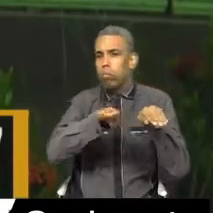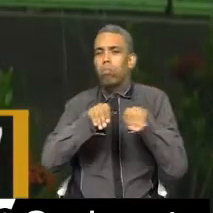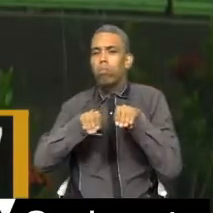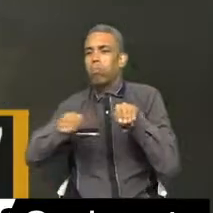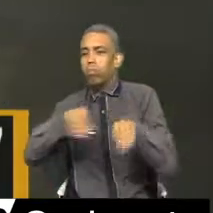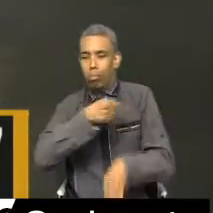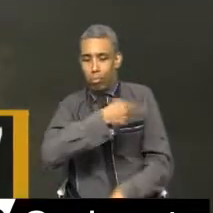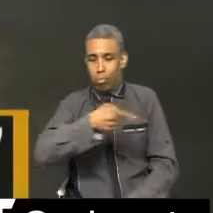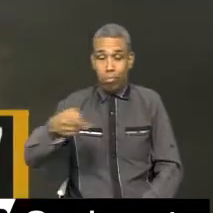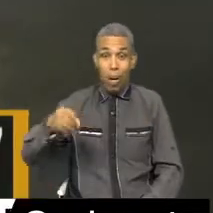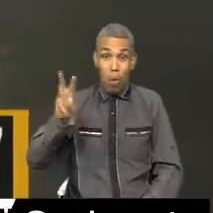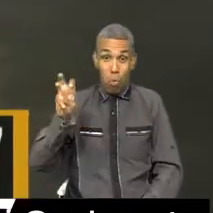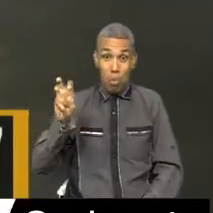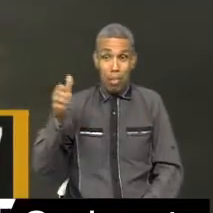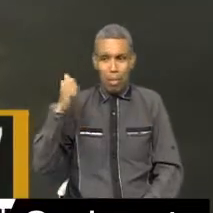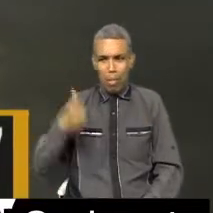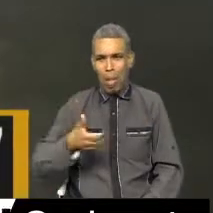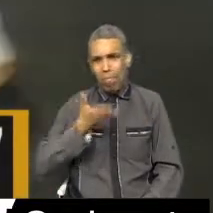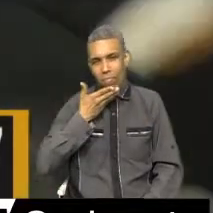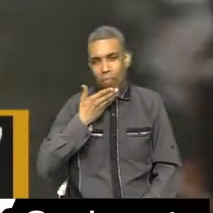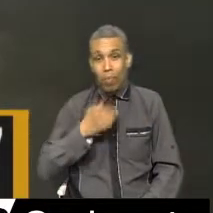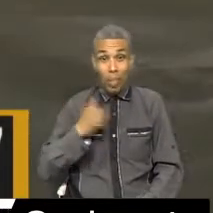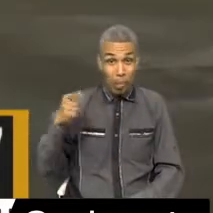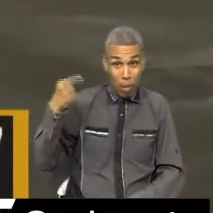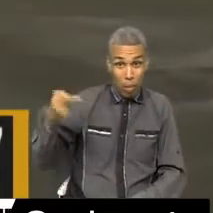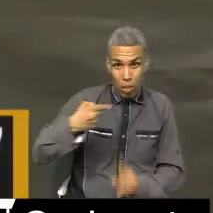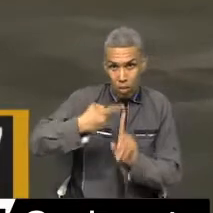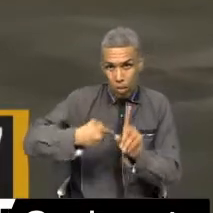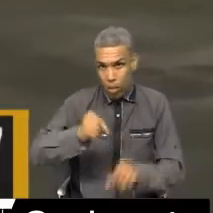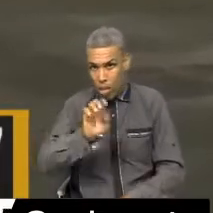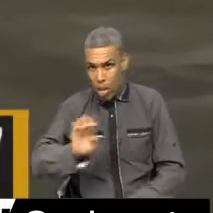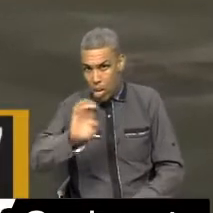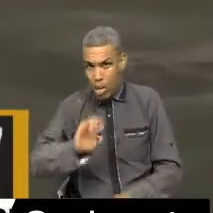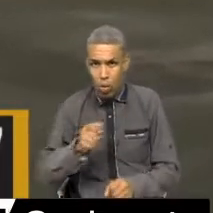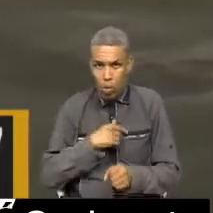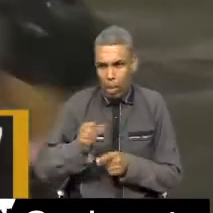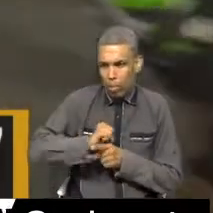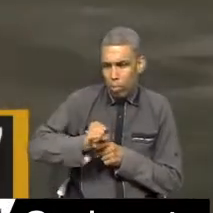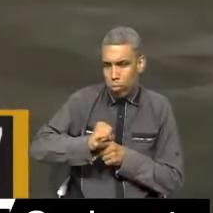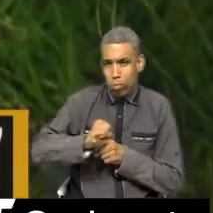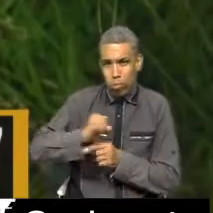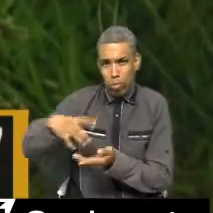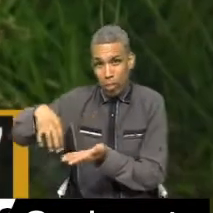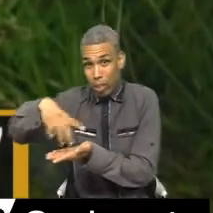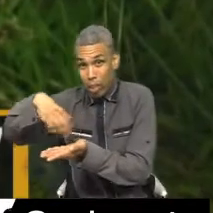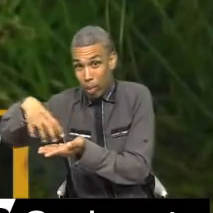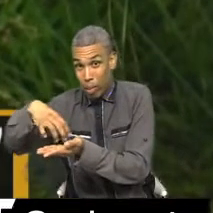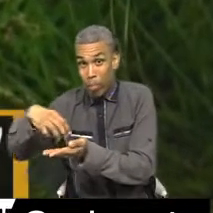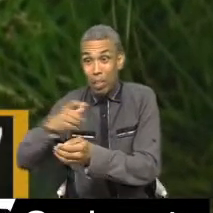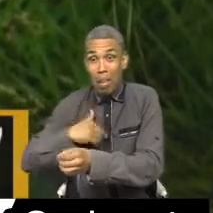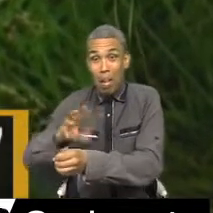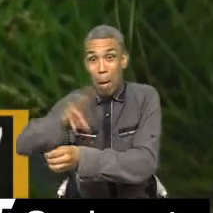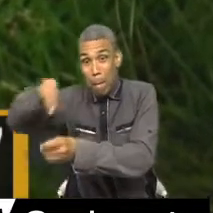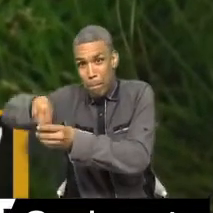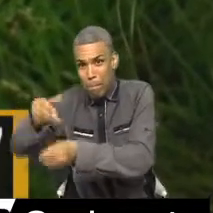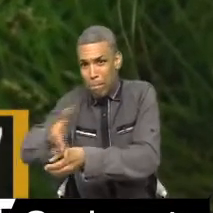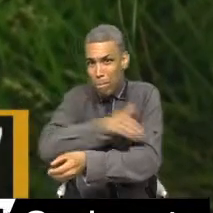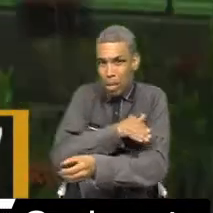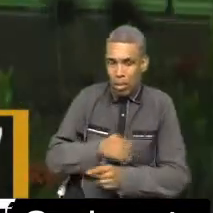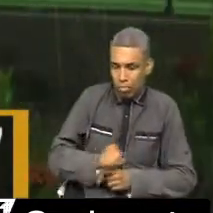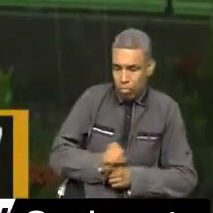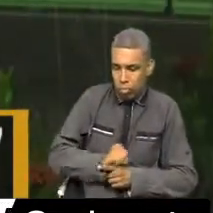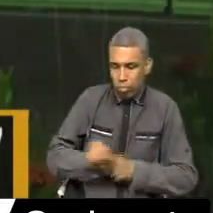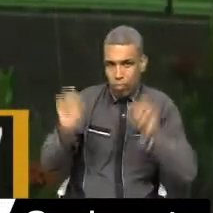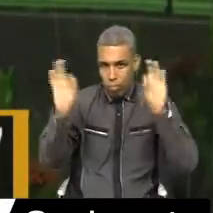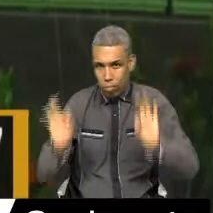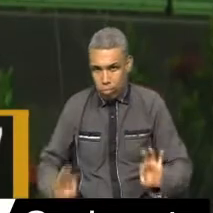buen nivel. Ahora se preparan para enero para participar en el primer departamental de patinaje y obtener los mismos y más logros para el próximo año.